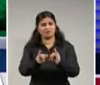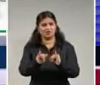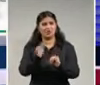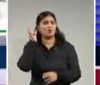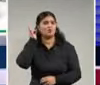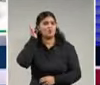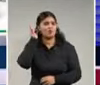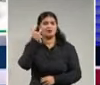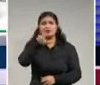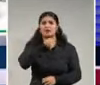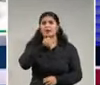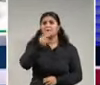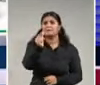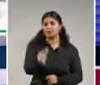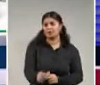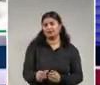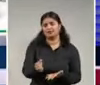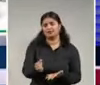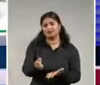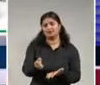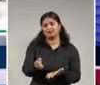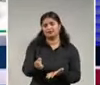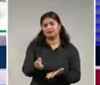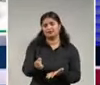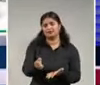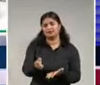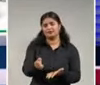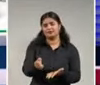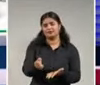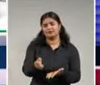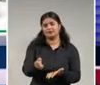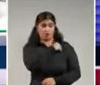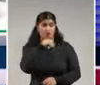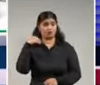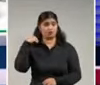este momento. Se evidencia, doctor, una reducción del